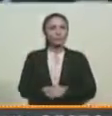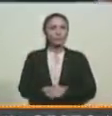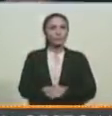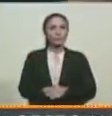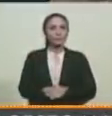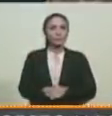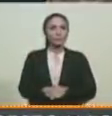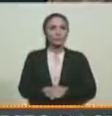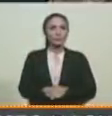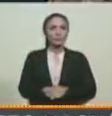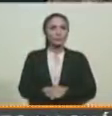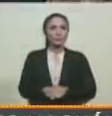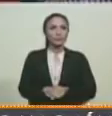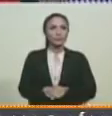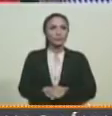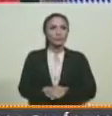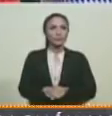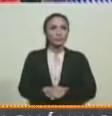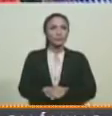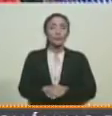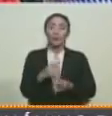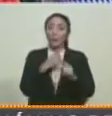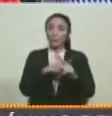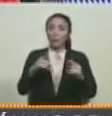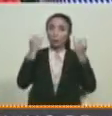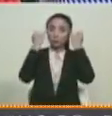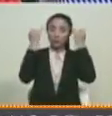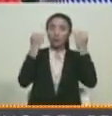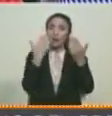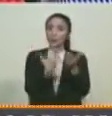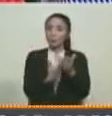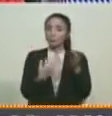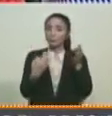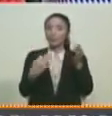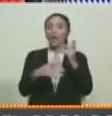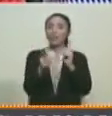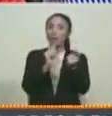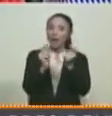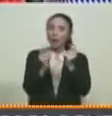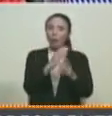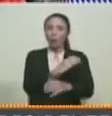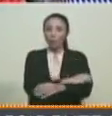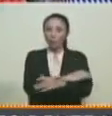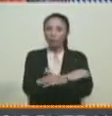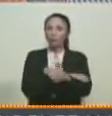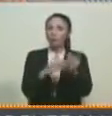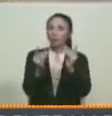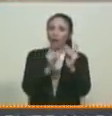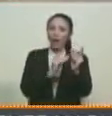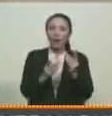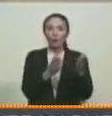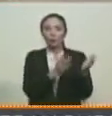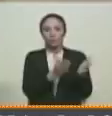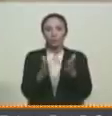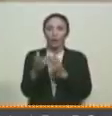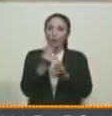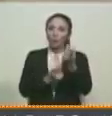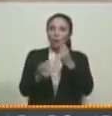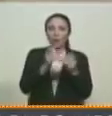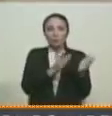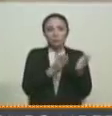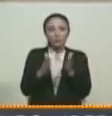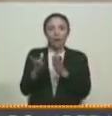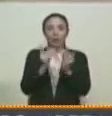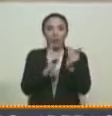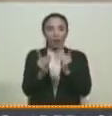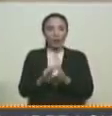Pero hay que colocar sobre la mesa del diálogo con la oposición y con los sectores económicos, hay que colocar